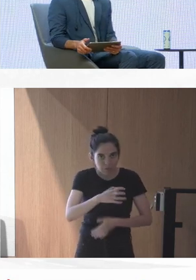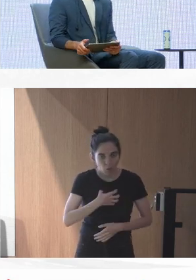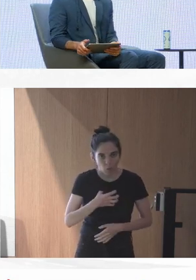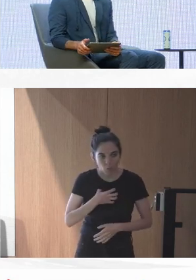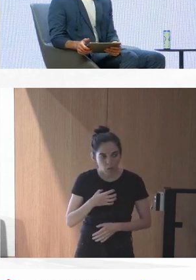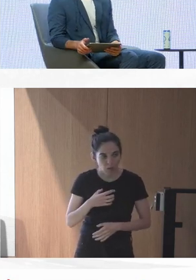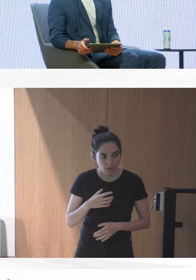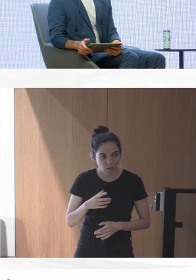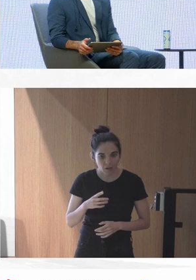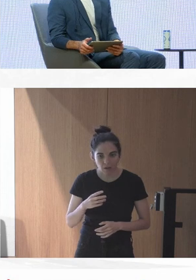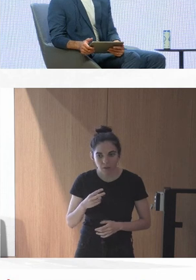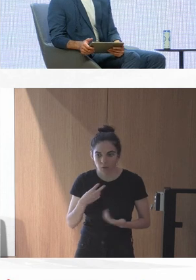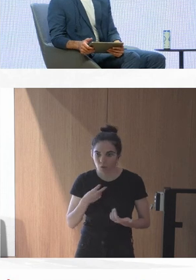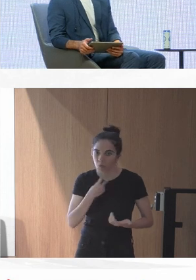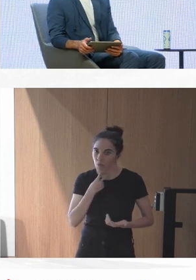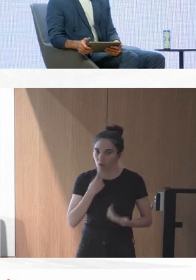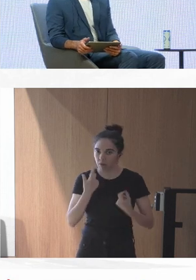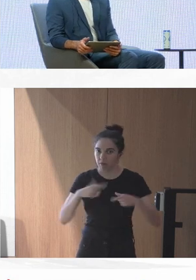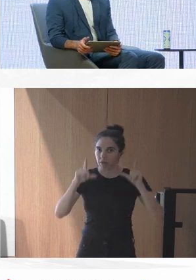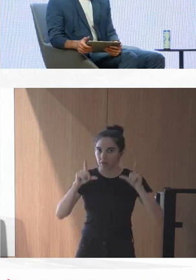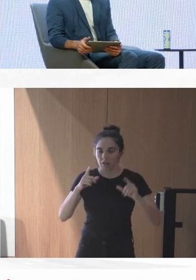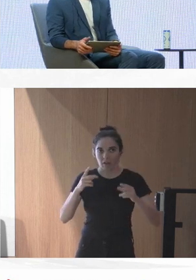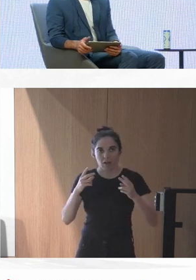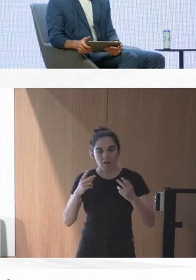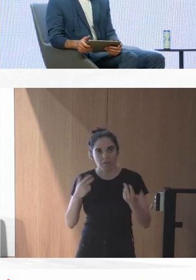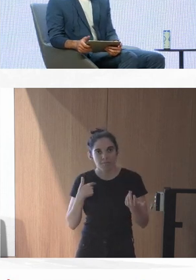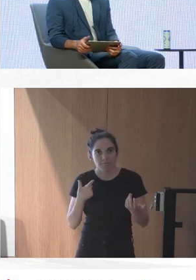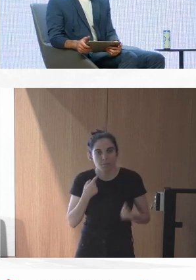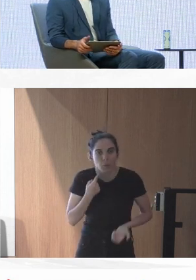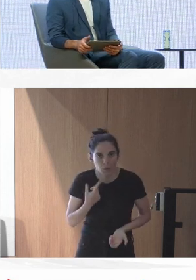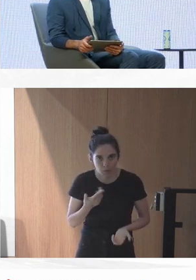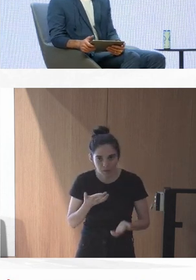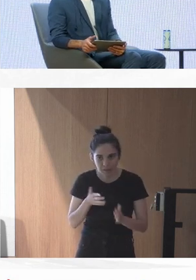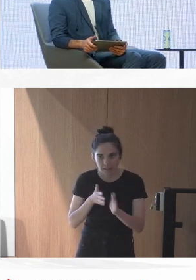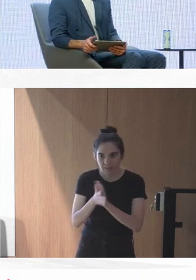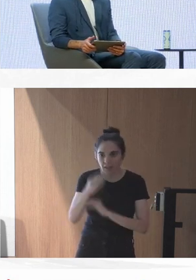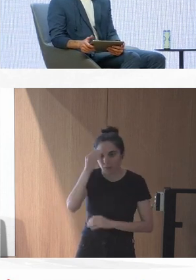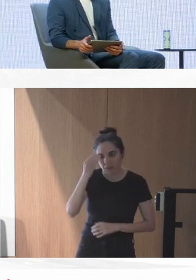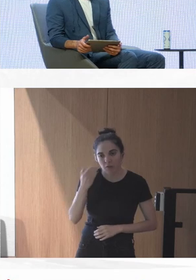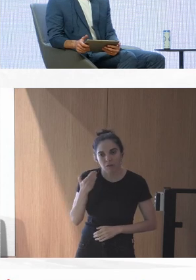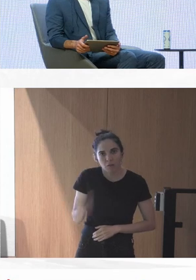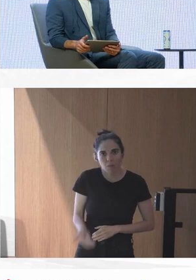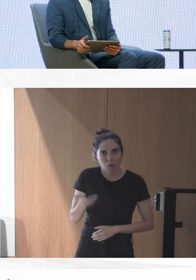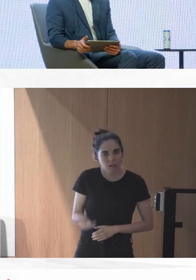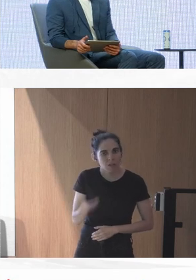y hacer que se oiga su voz. Así que creo que es vital seguir insistiendo